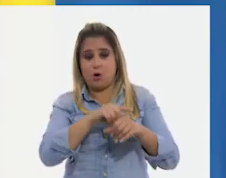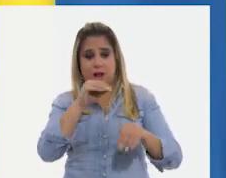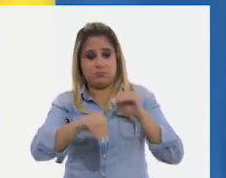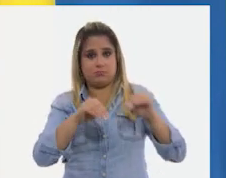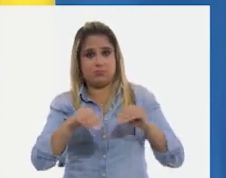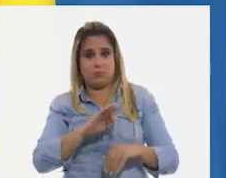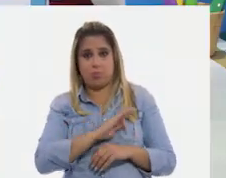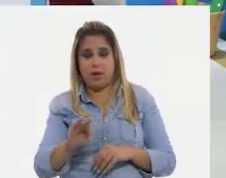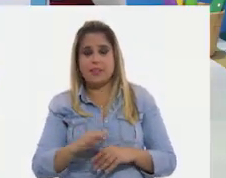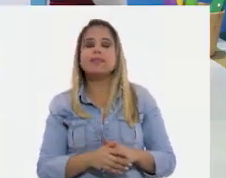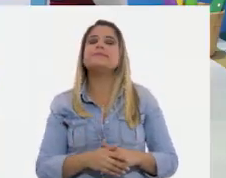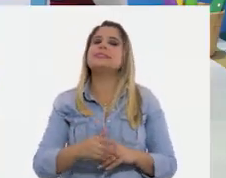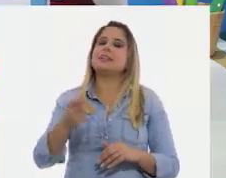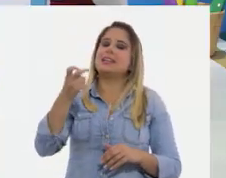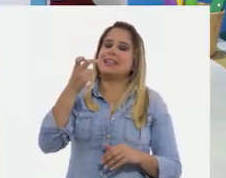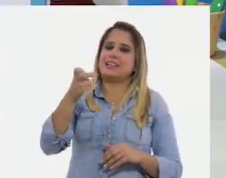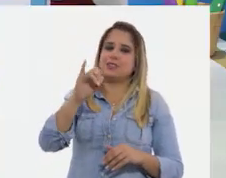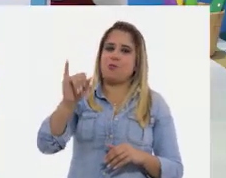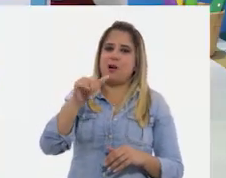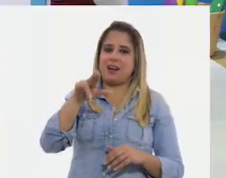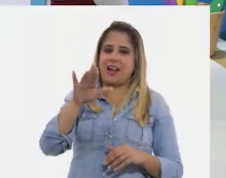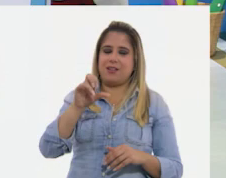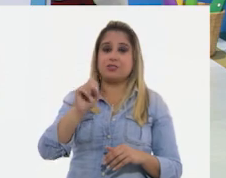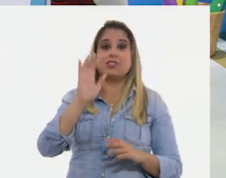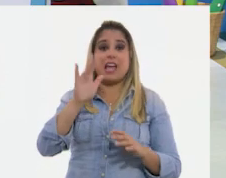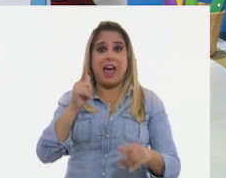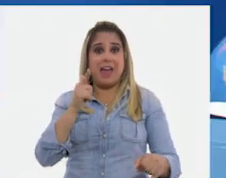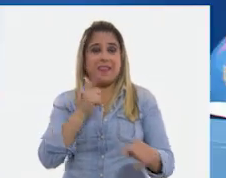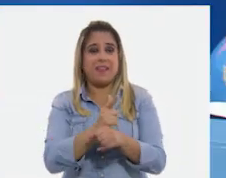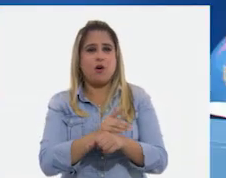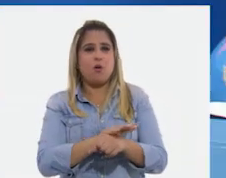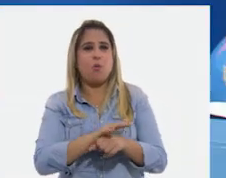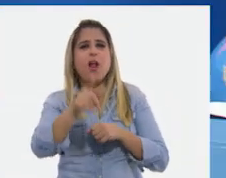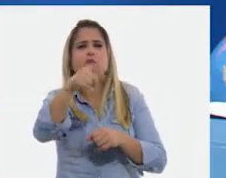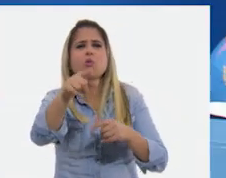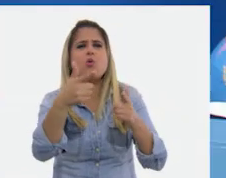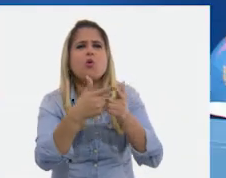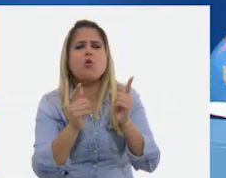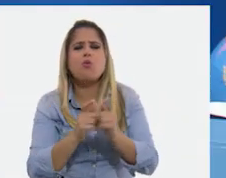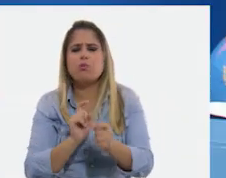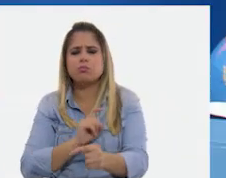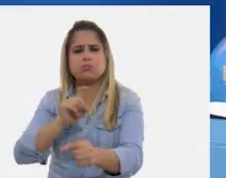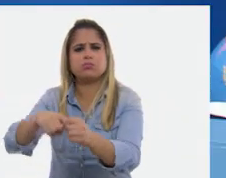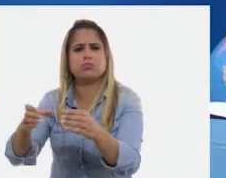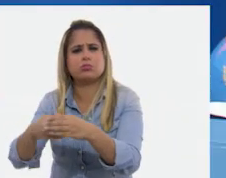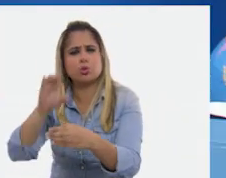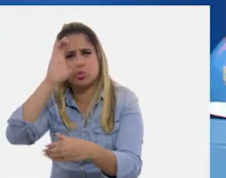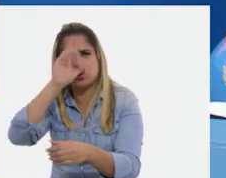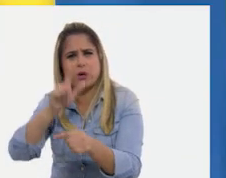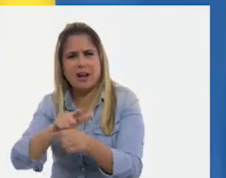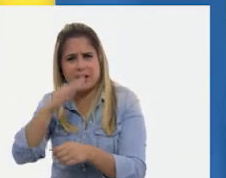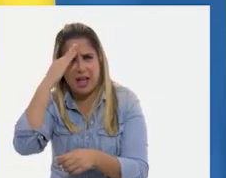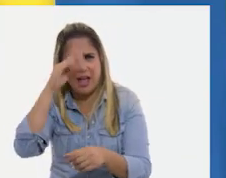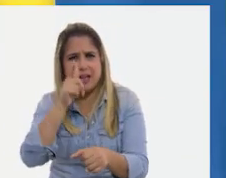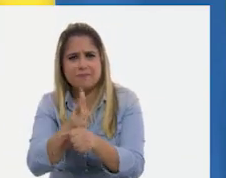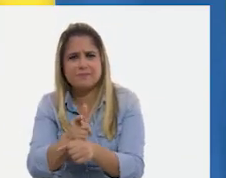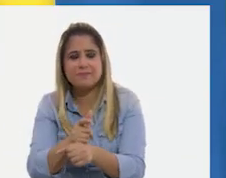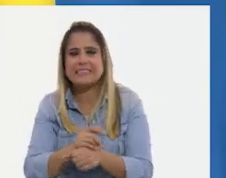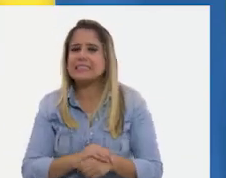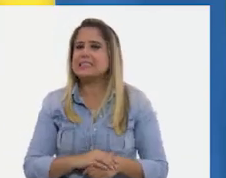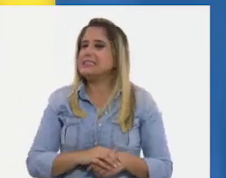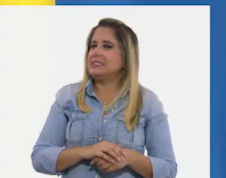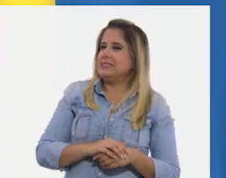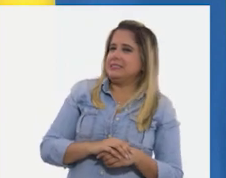¿cierto? Así es, Juan Carlos. ¿Ya identificaste a qué grupo cultural perteneces? Pues no del